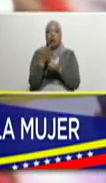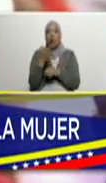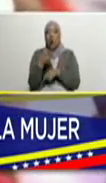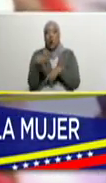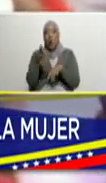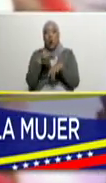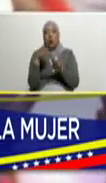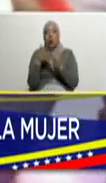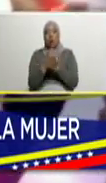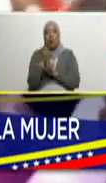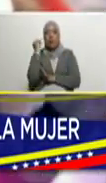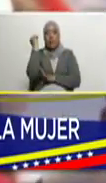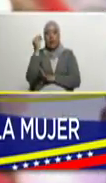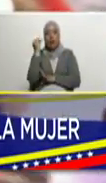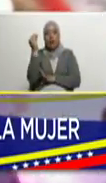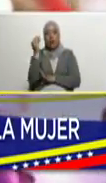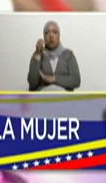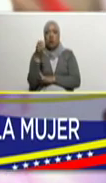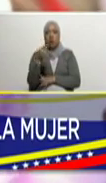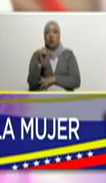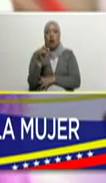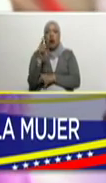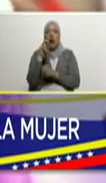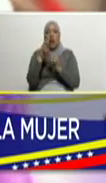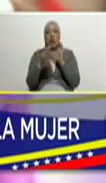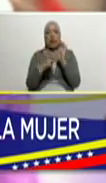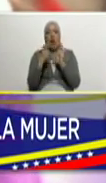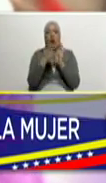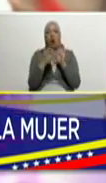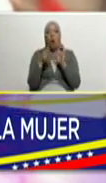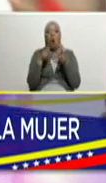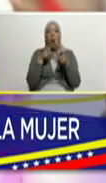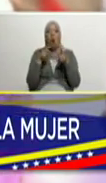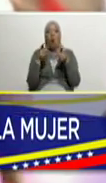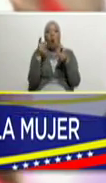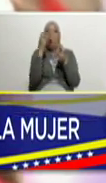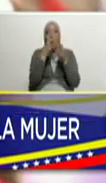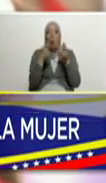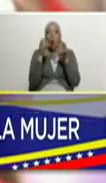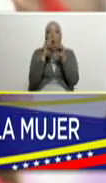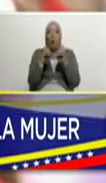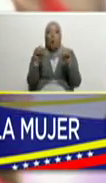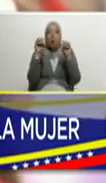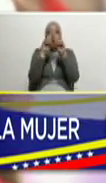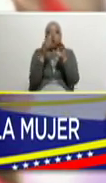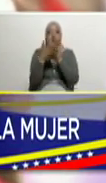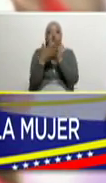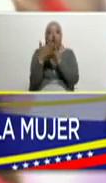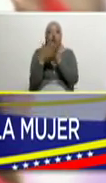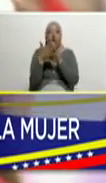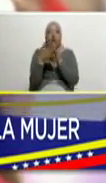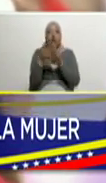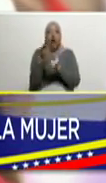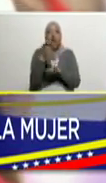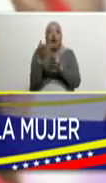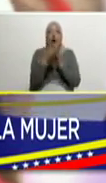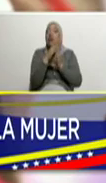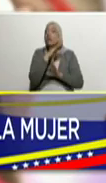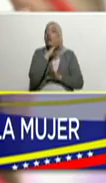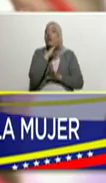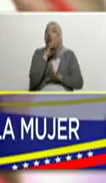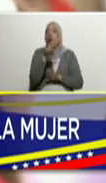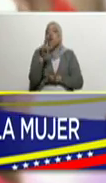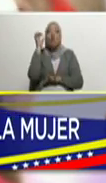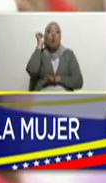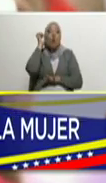supuesto, pensado para tener terapias hormonales, para tener resoluciones a los casos que se presenten y todo eso,